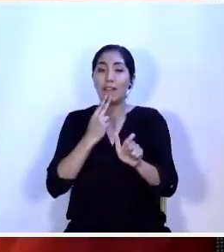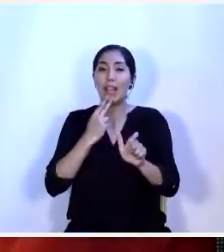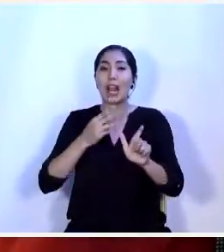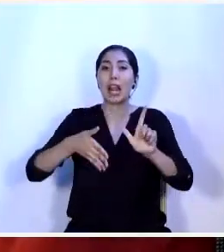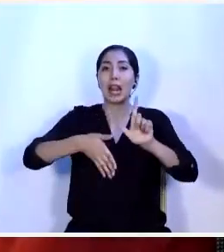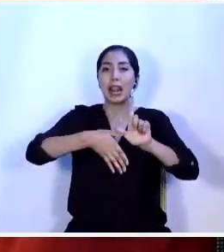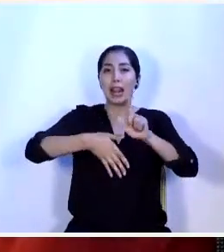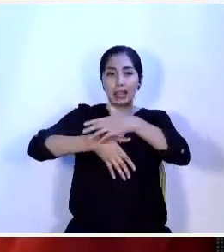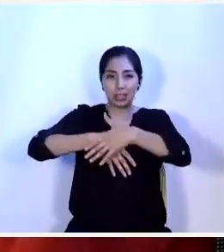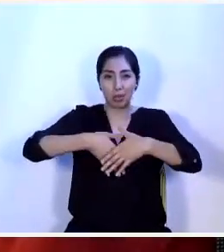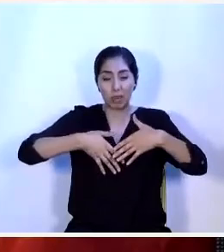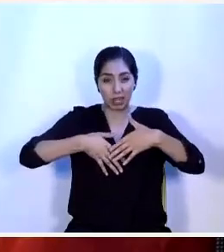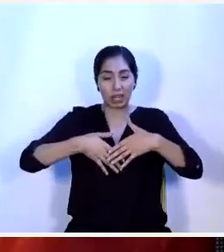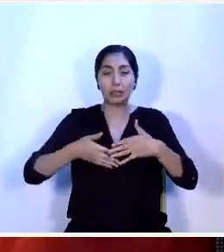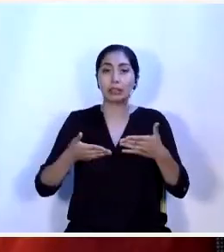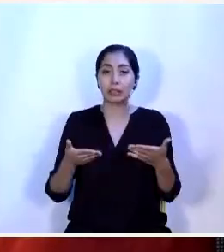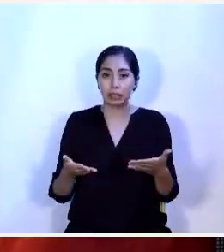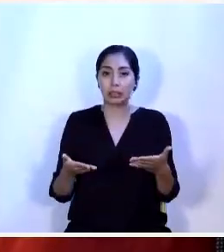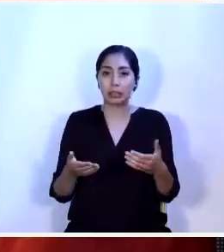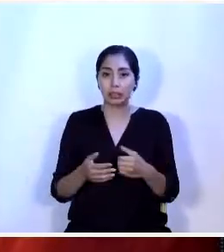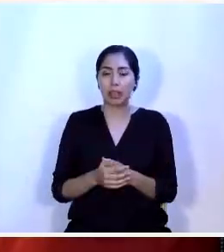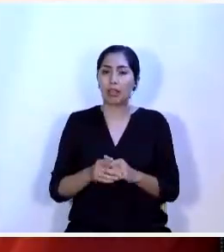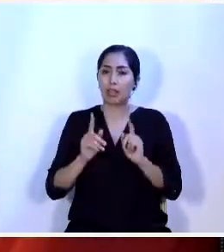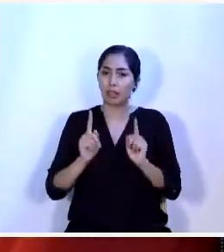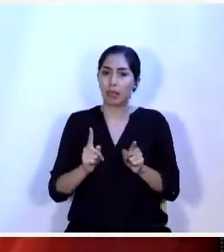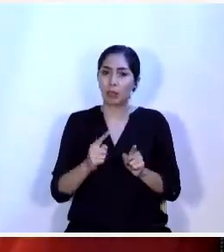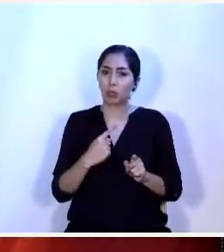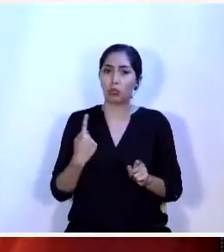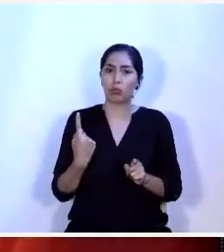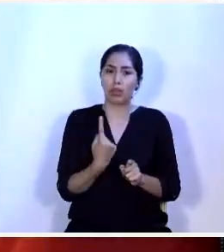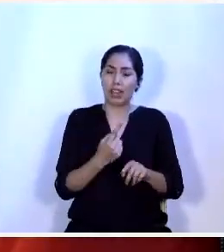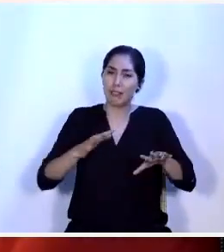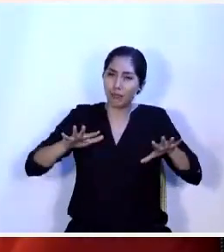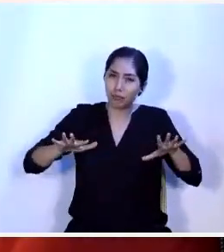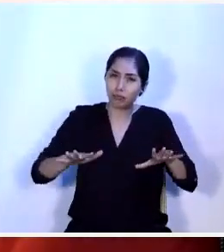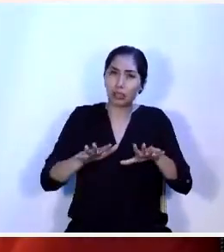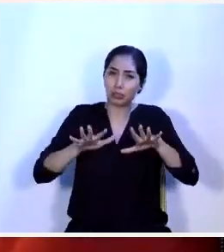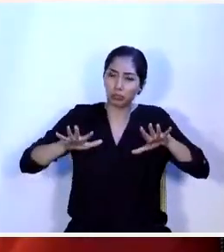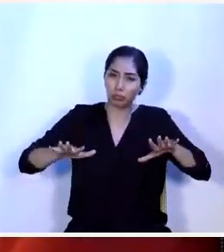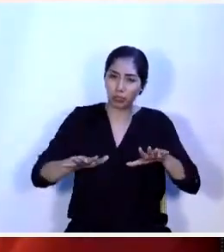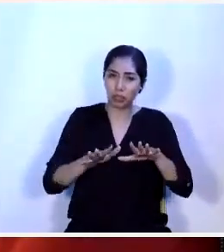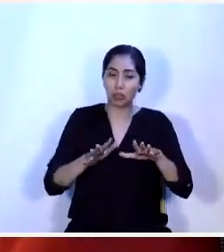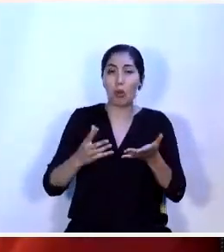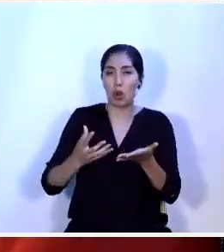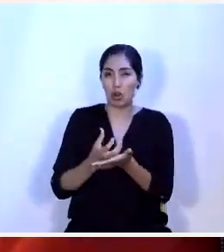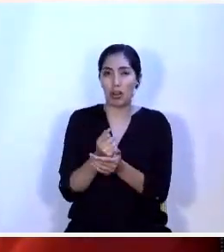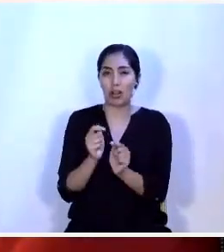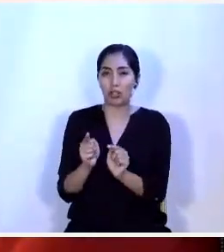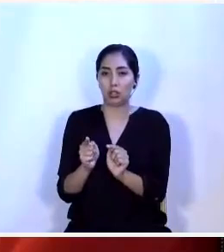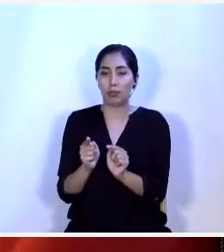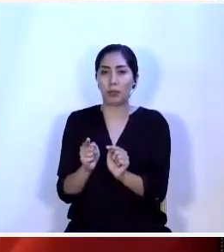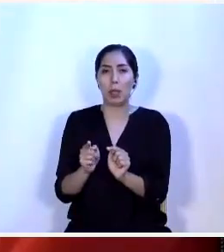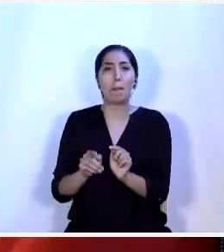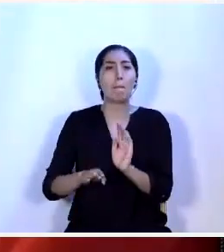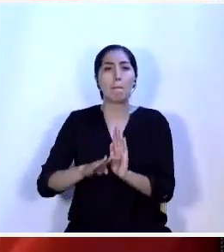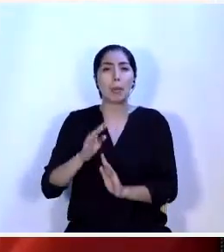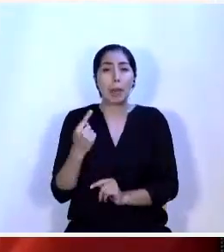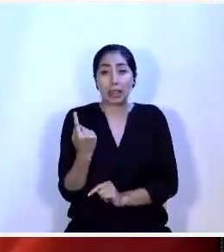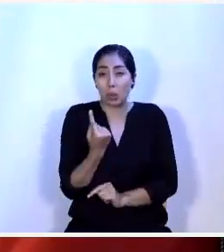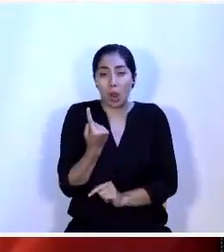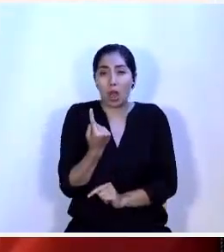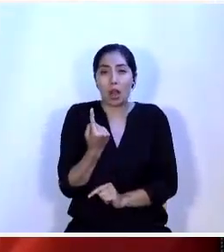se ha naturalizado y nosotros tenemos que hacer todos los esfuerzos por enfrentar. En particular, el empleo joven